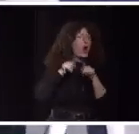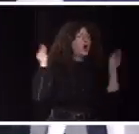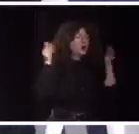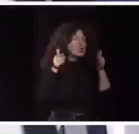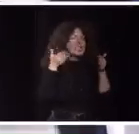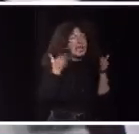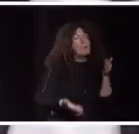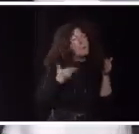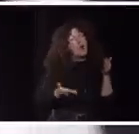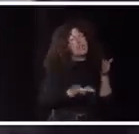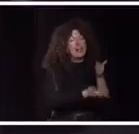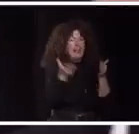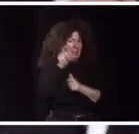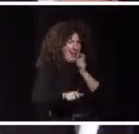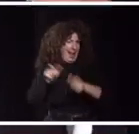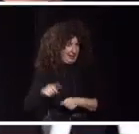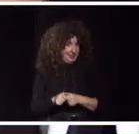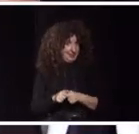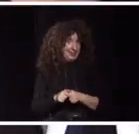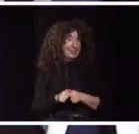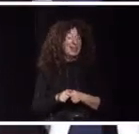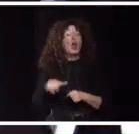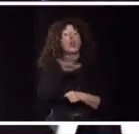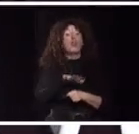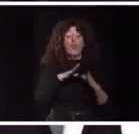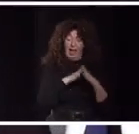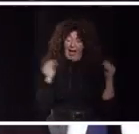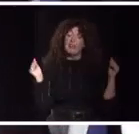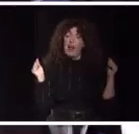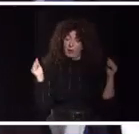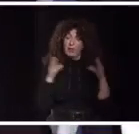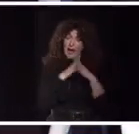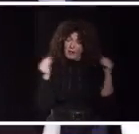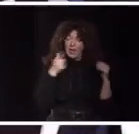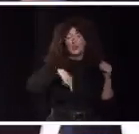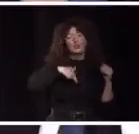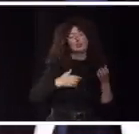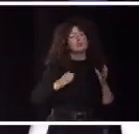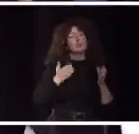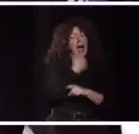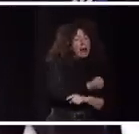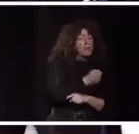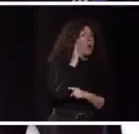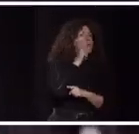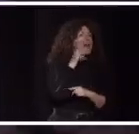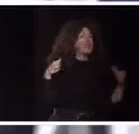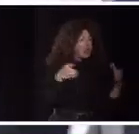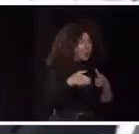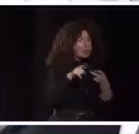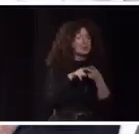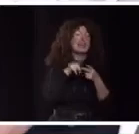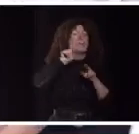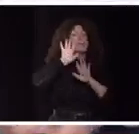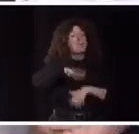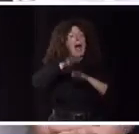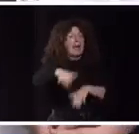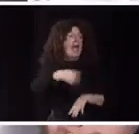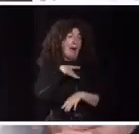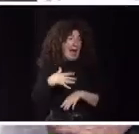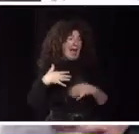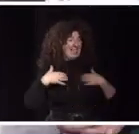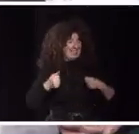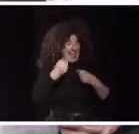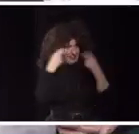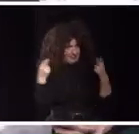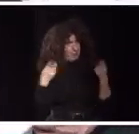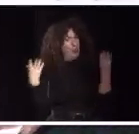a la gente. Y lo hemos seguido haciendo en Andalucía. Y hemos estado con los pensionistas. Y hemos estado con la marea blanca de la sanidad pública.